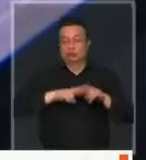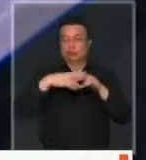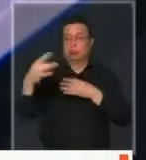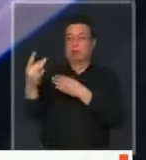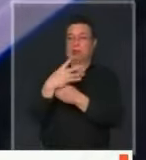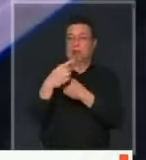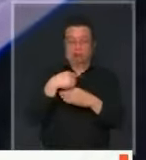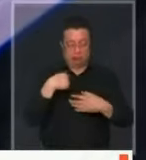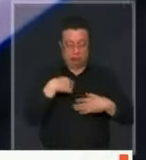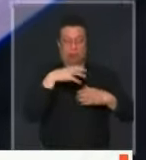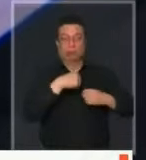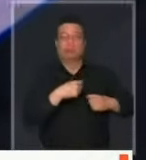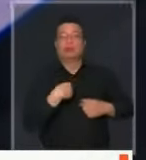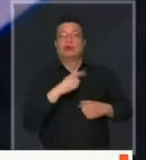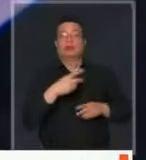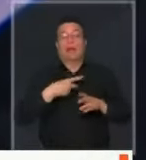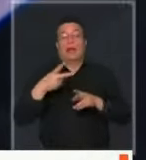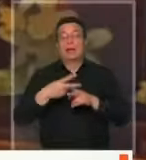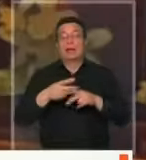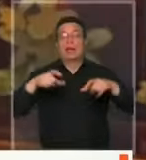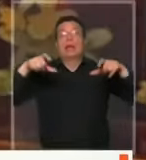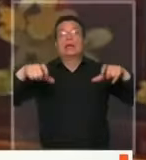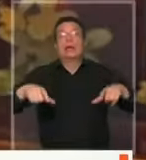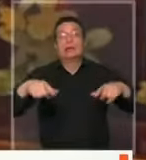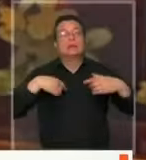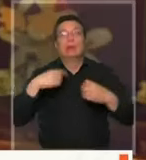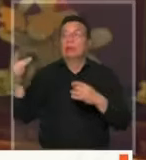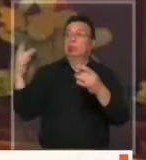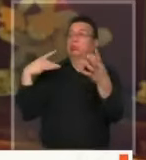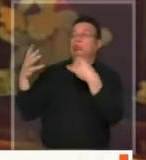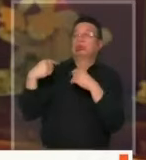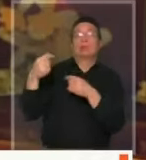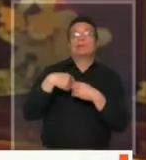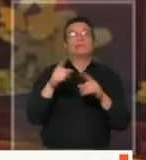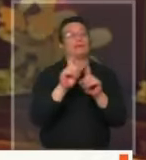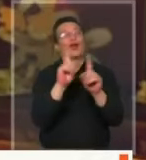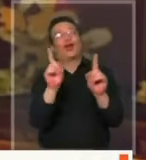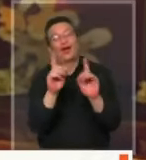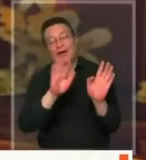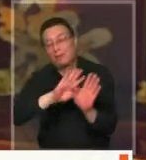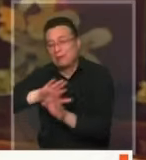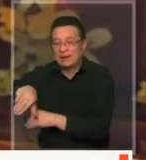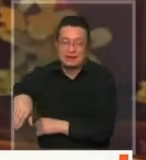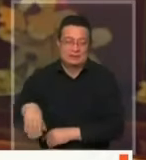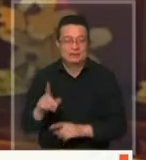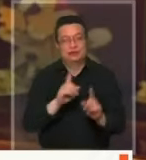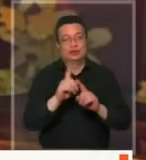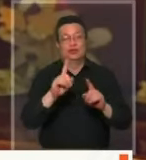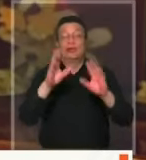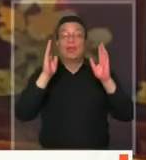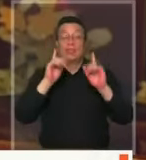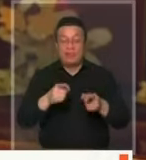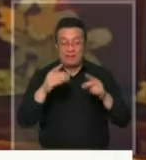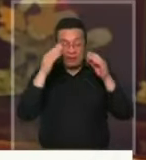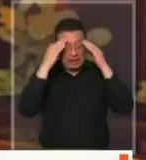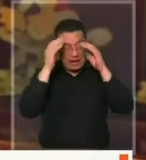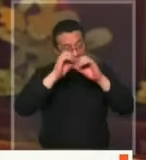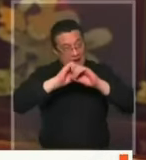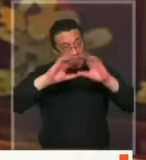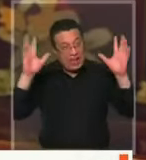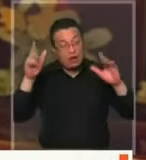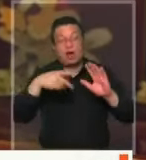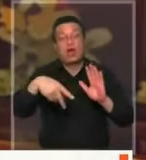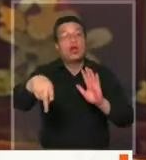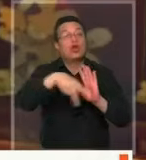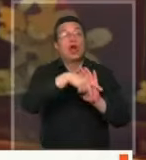para arrendar la cancha de algún deporte. Entonces yo creo que hay que tener en claro que lo que la norma